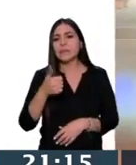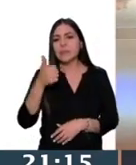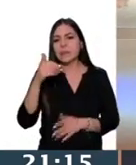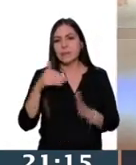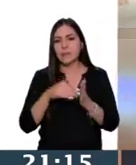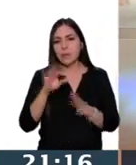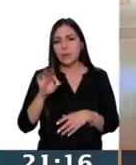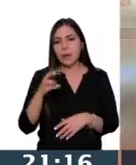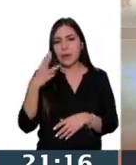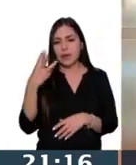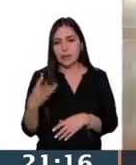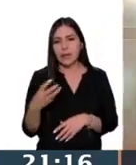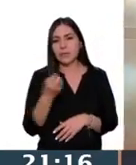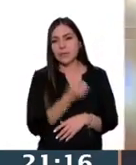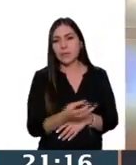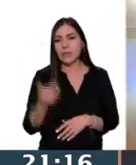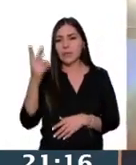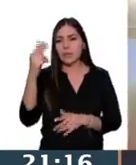cuales